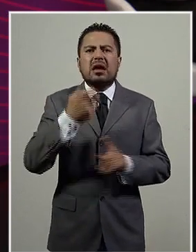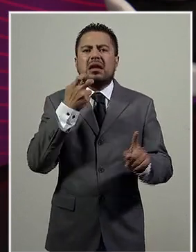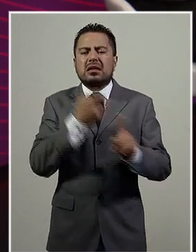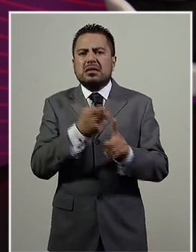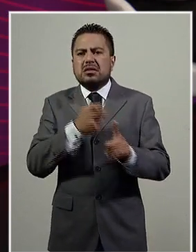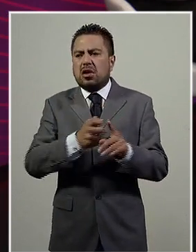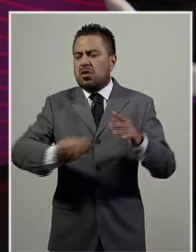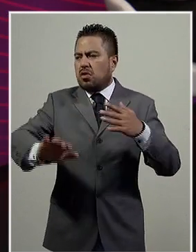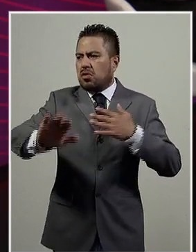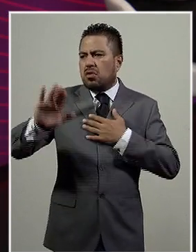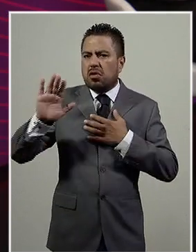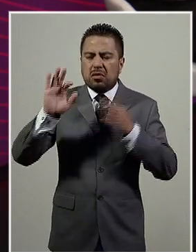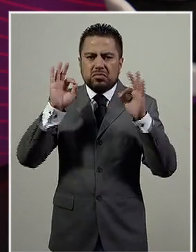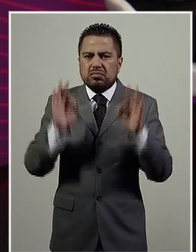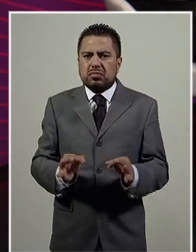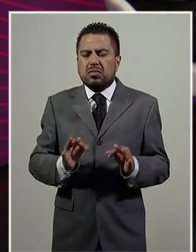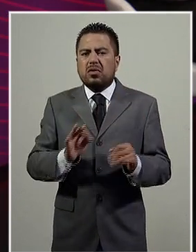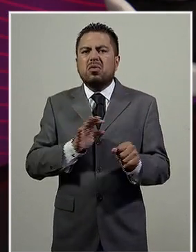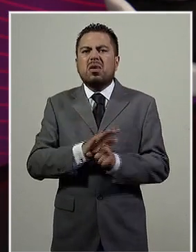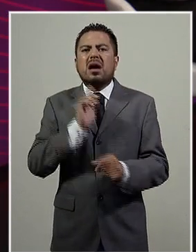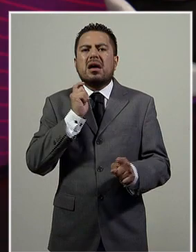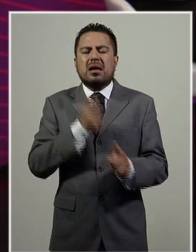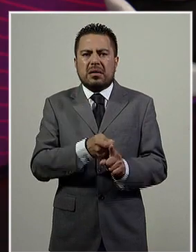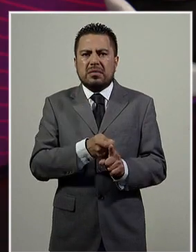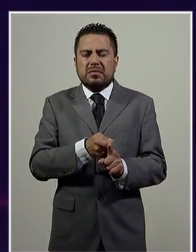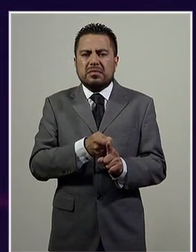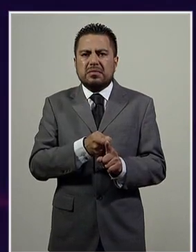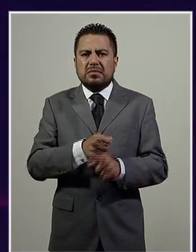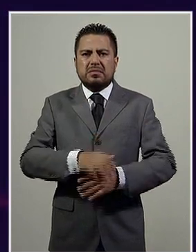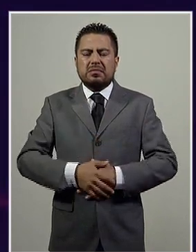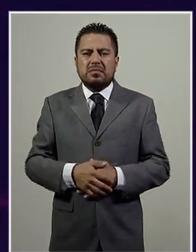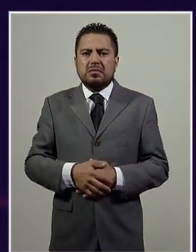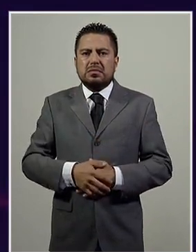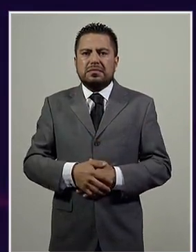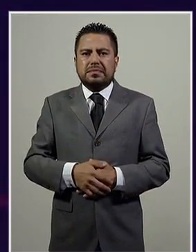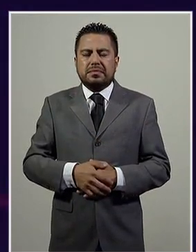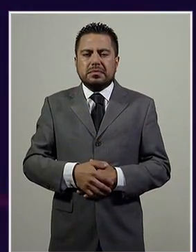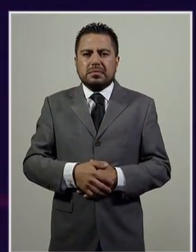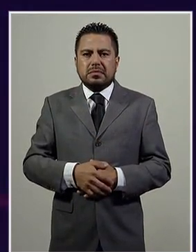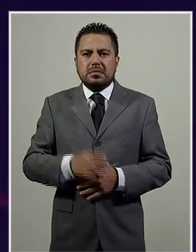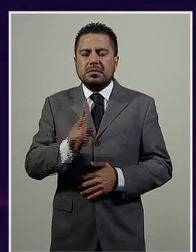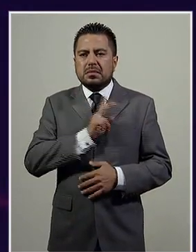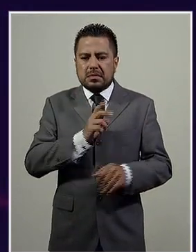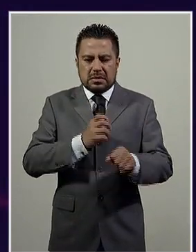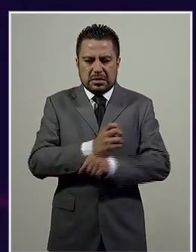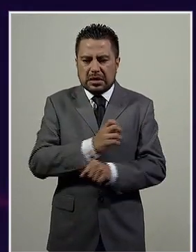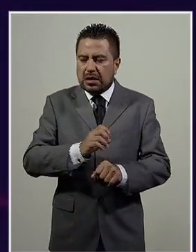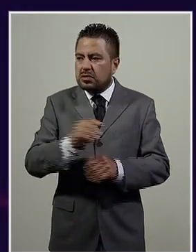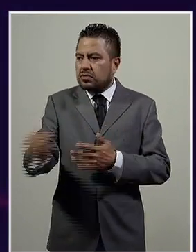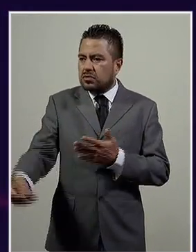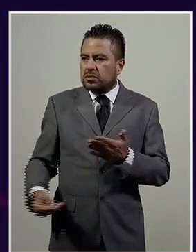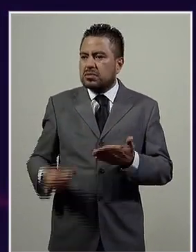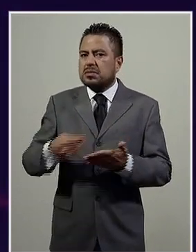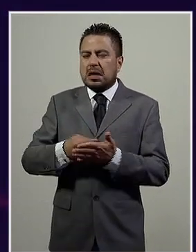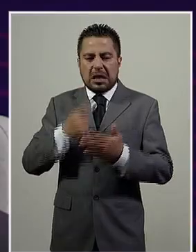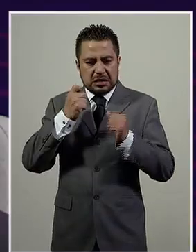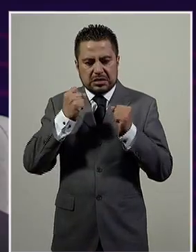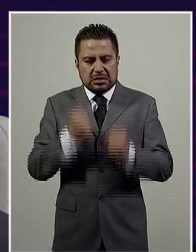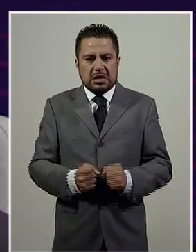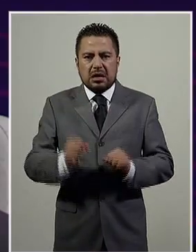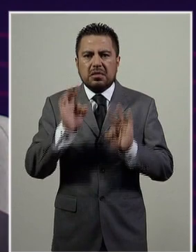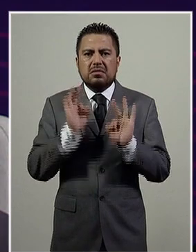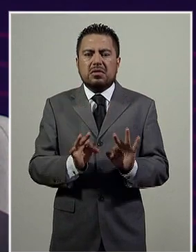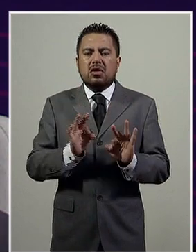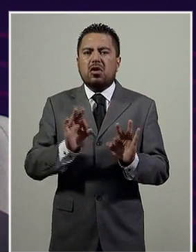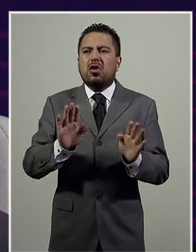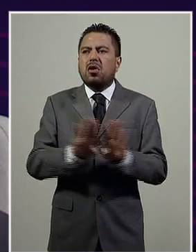el compromiso que, que mi Estado me tiene que asegurar, ¿no? Es como